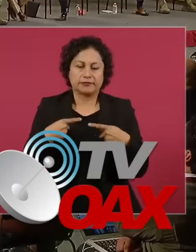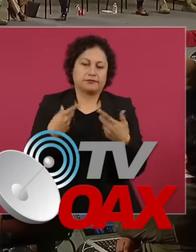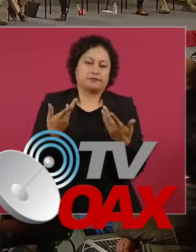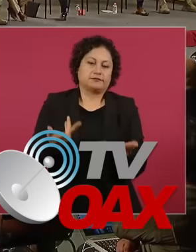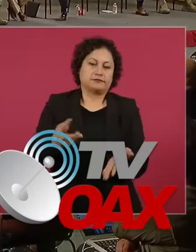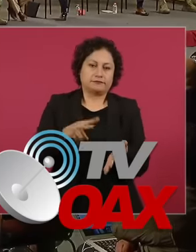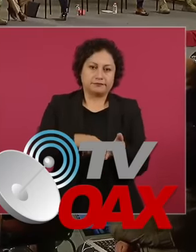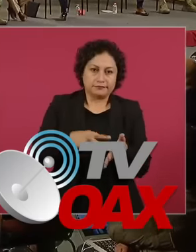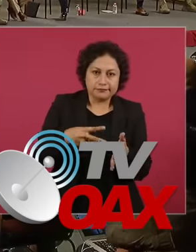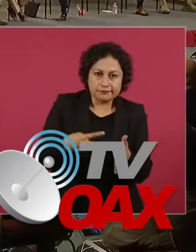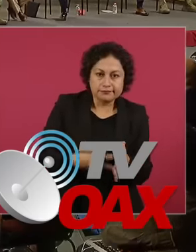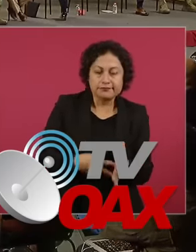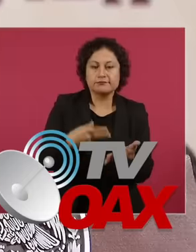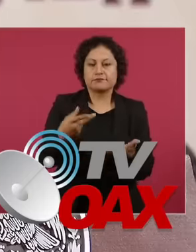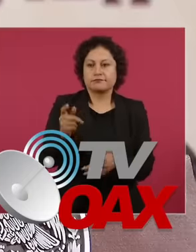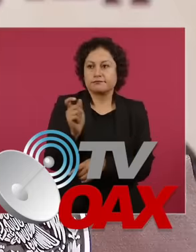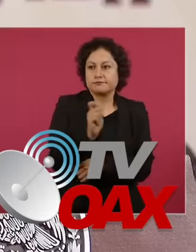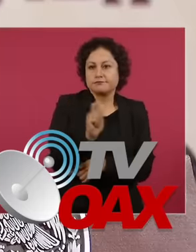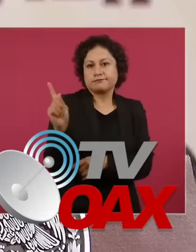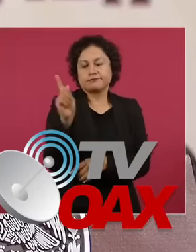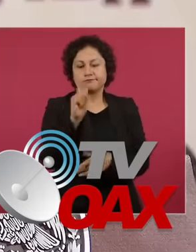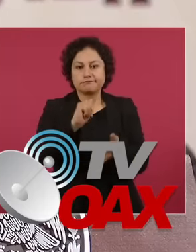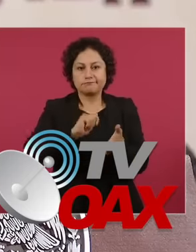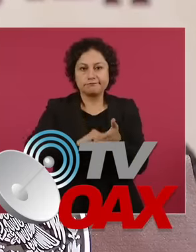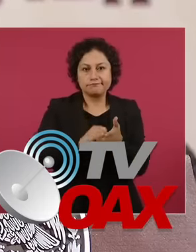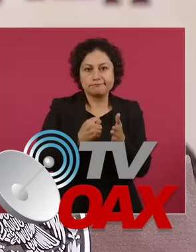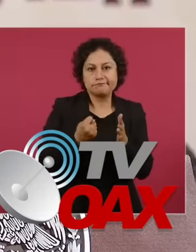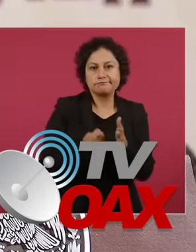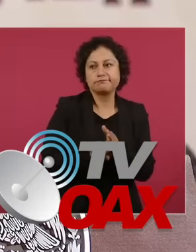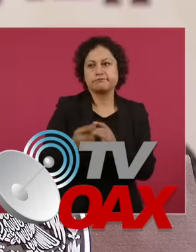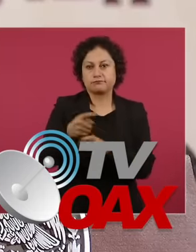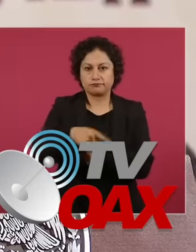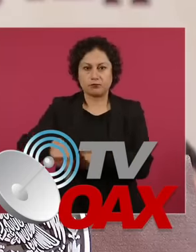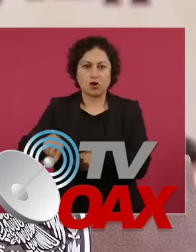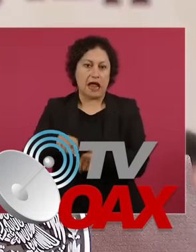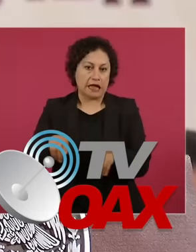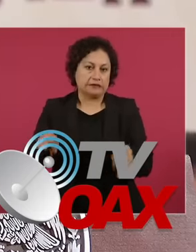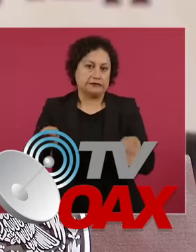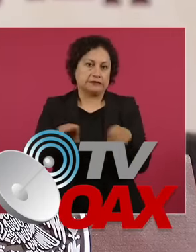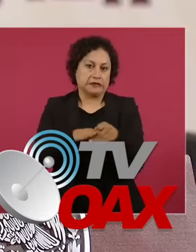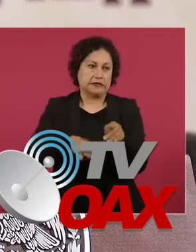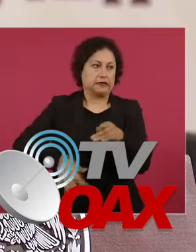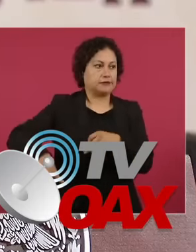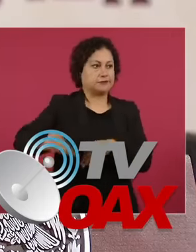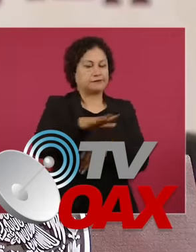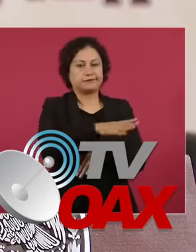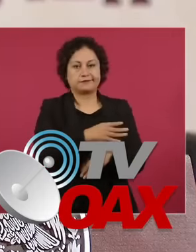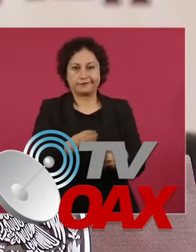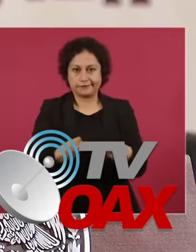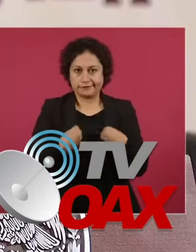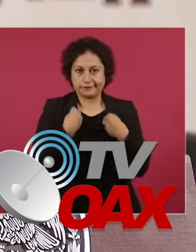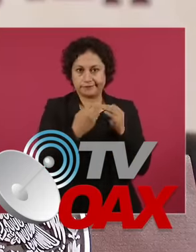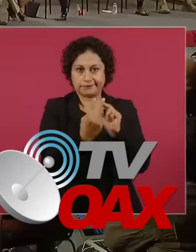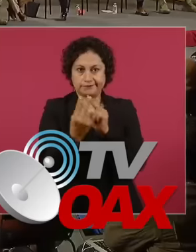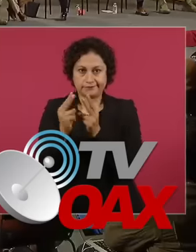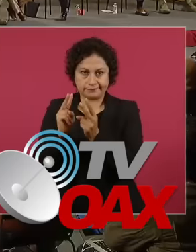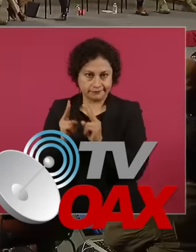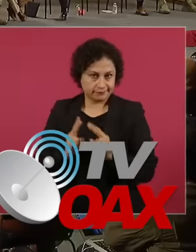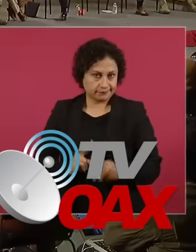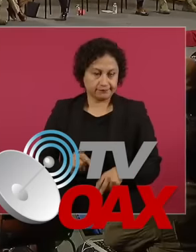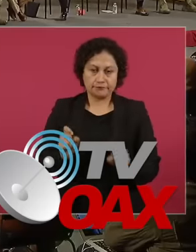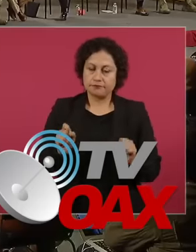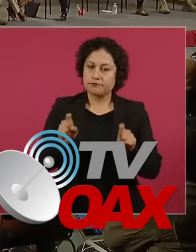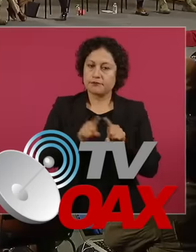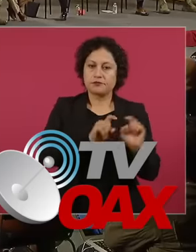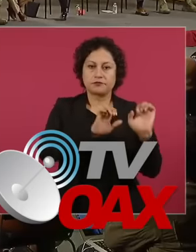especialistas que viven ahí muchos de ellos y que en este almacén son parte del alma del tren Maya la siguiente por